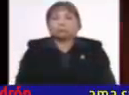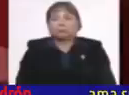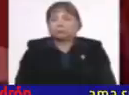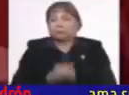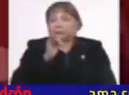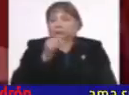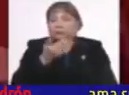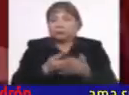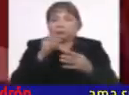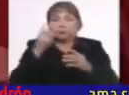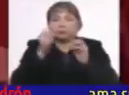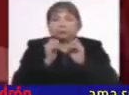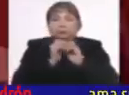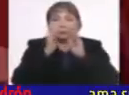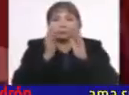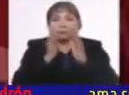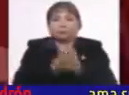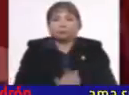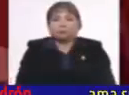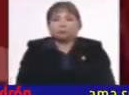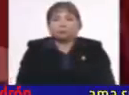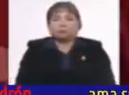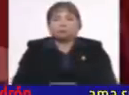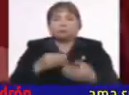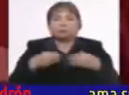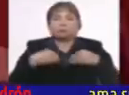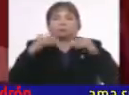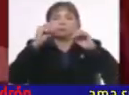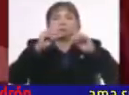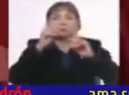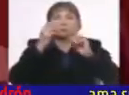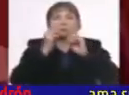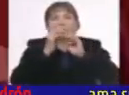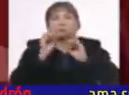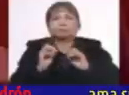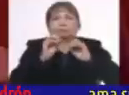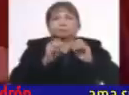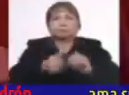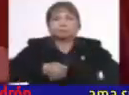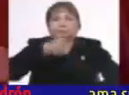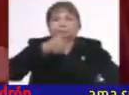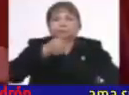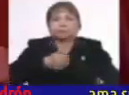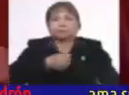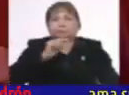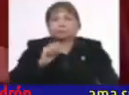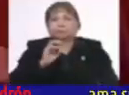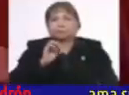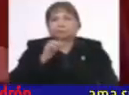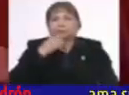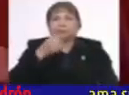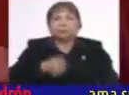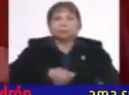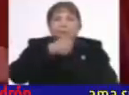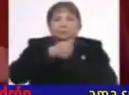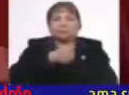y en los primeros días de sydney como director general al